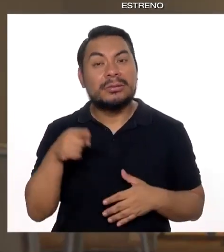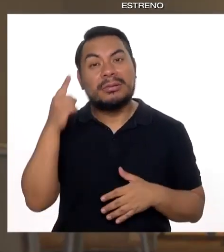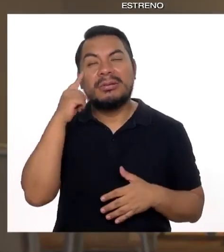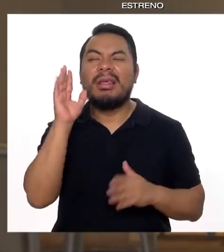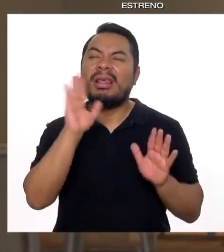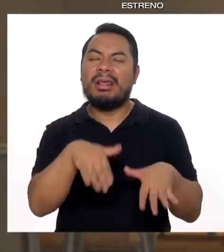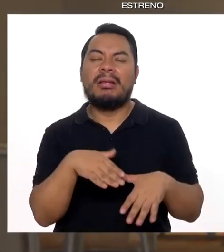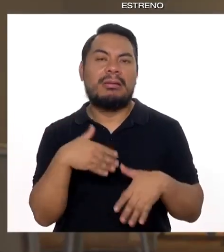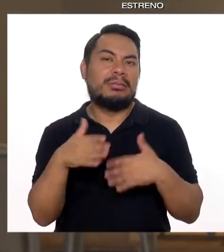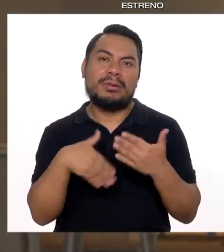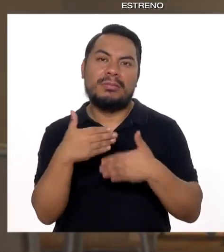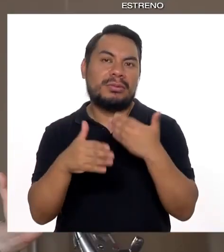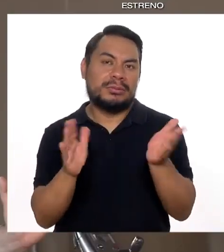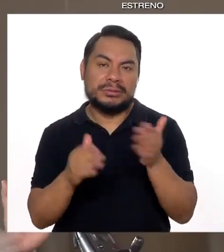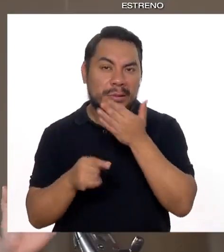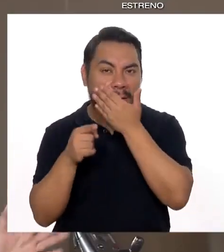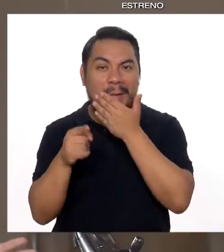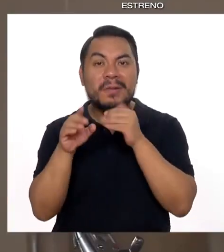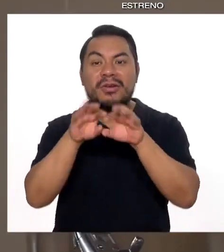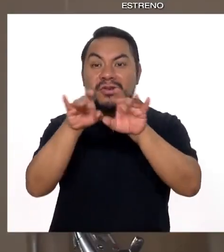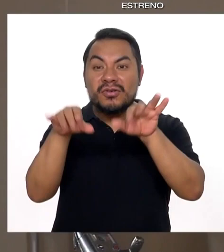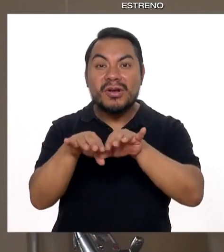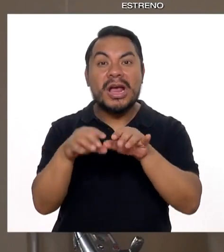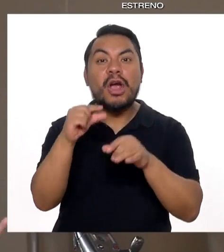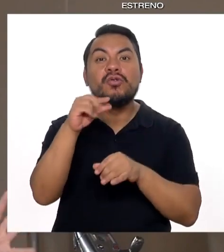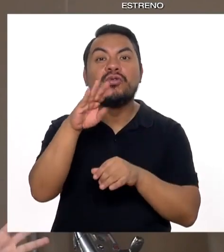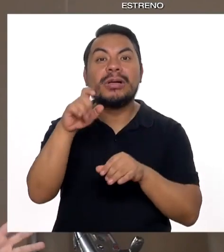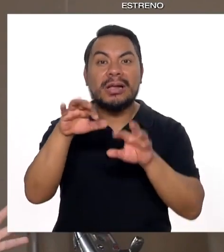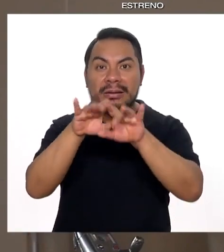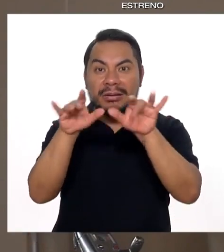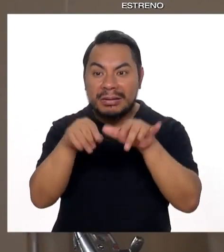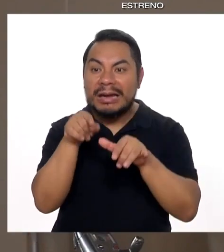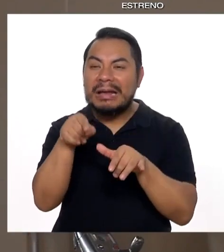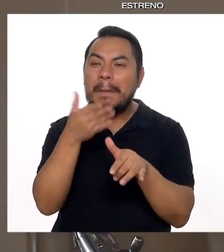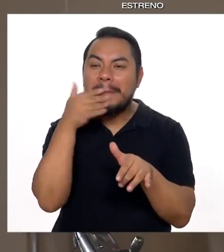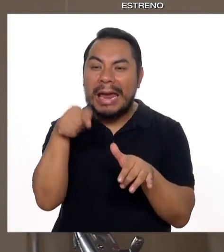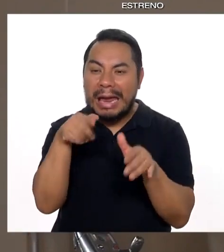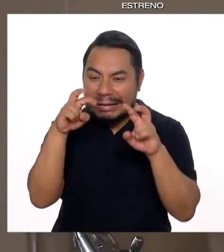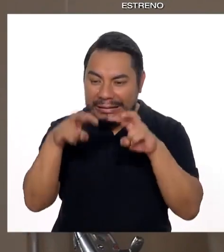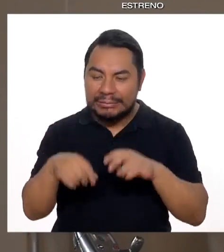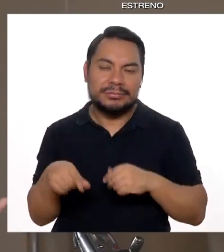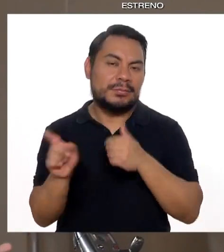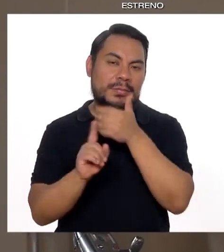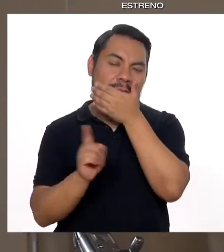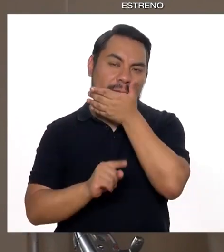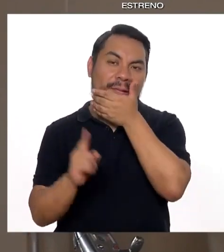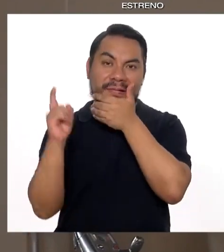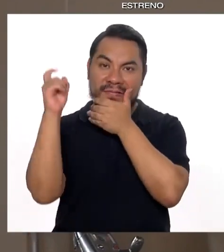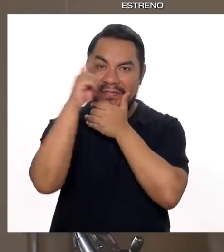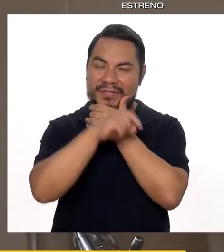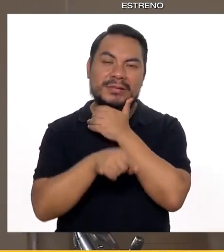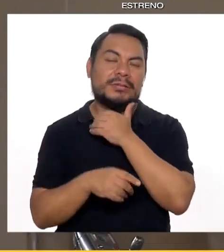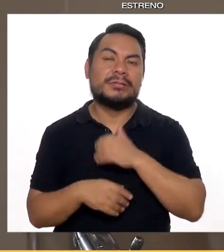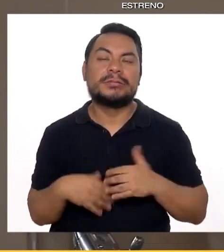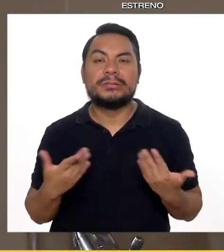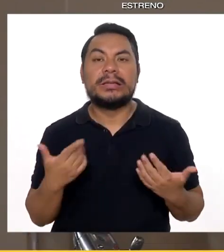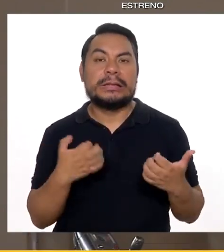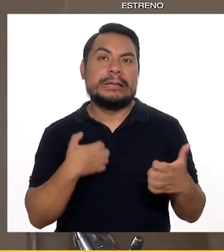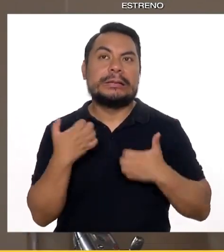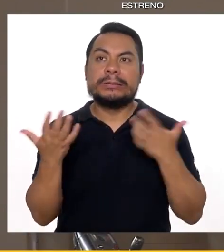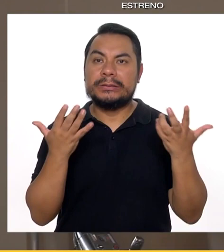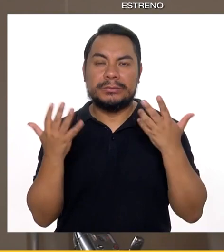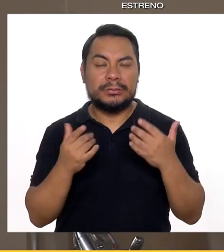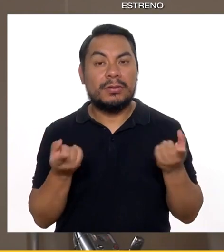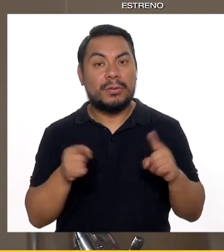Porque cuando Porque tú ahí vienen buscas problemas. en internet, todo te va a aparecer y entonces puedes entrar en un proceso muy difícil, ¿no? Pero